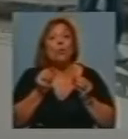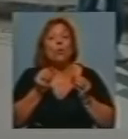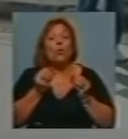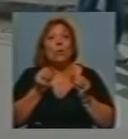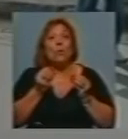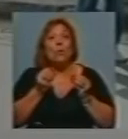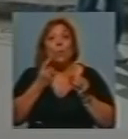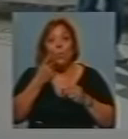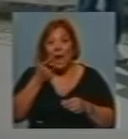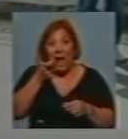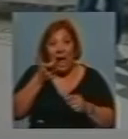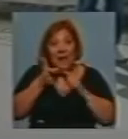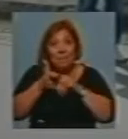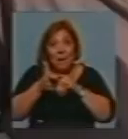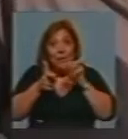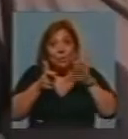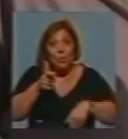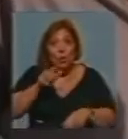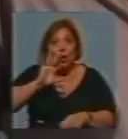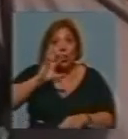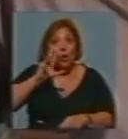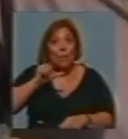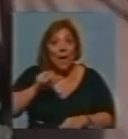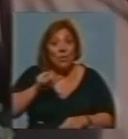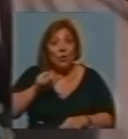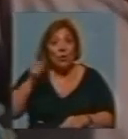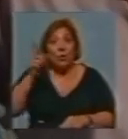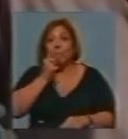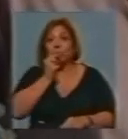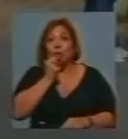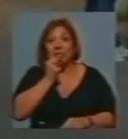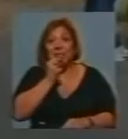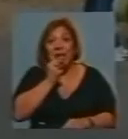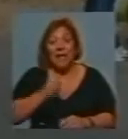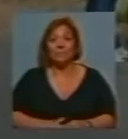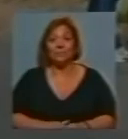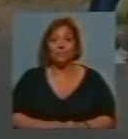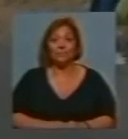un arma que habría sido robada a un efectivo policial.